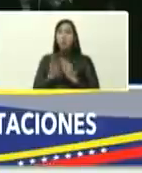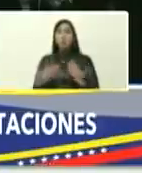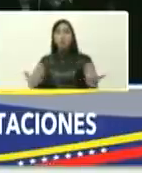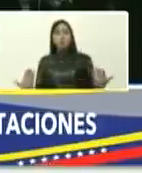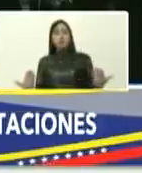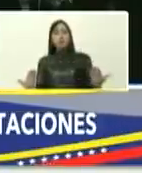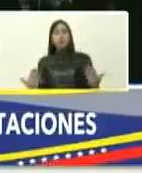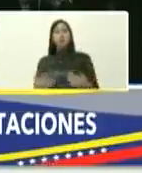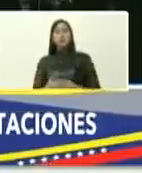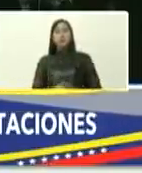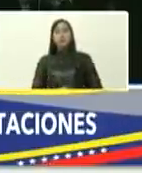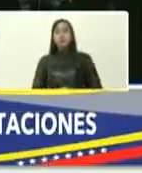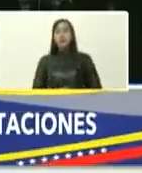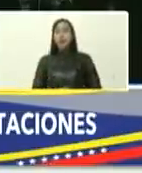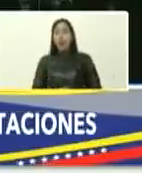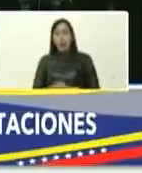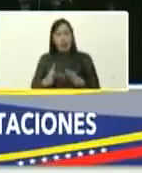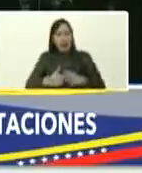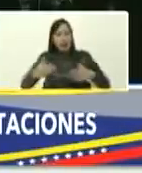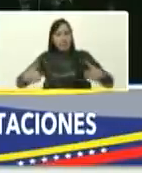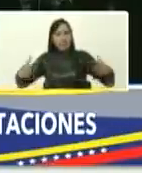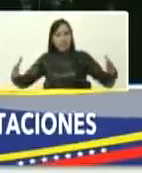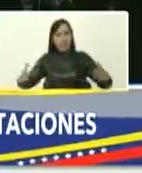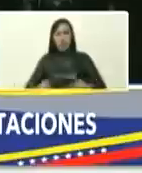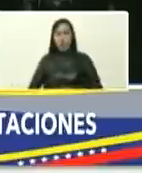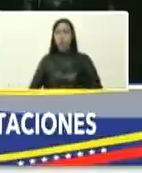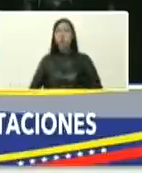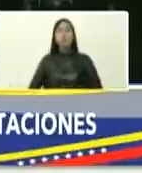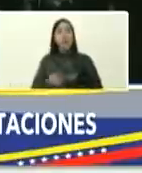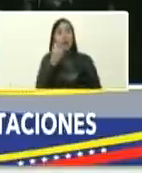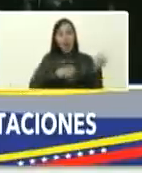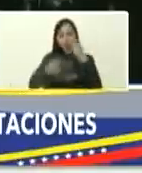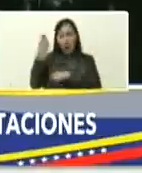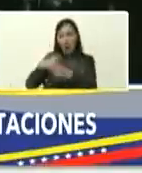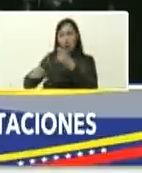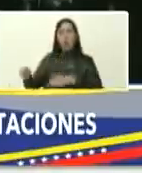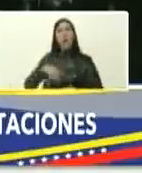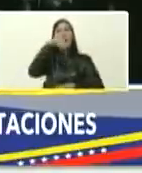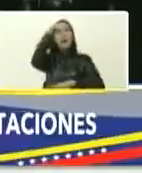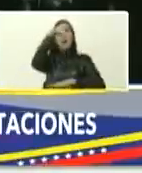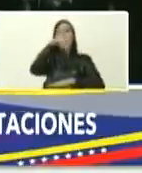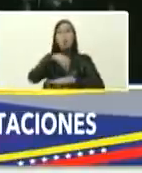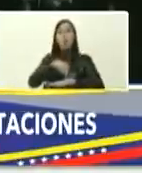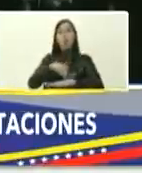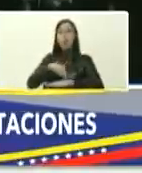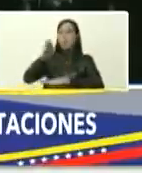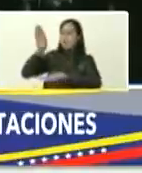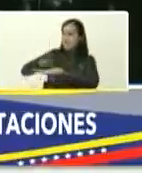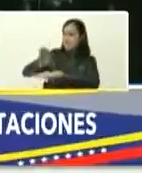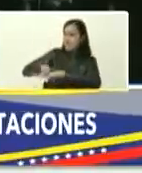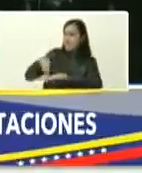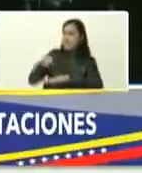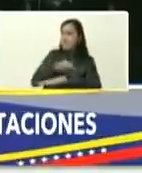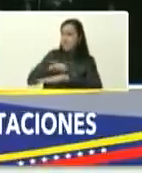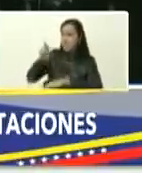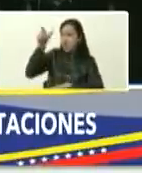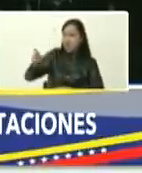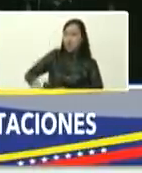de expansión de la economía nacional, ministra, compañera ministra.